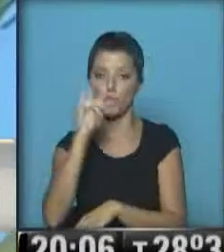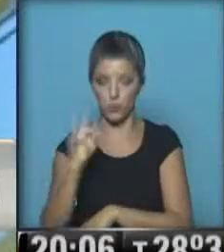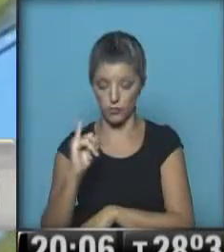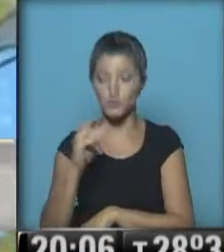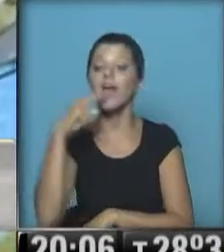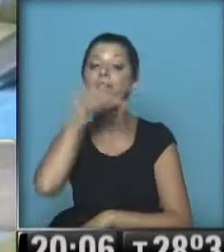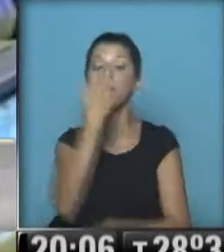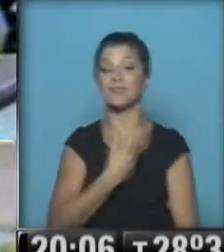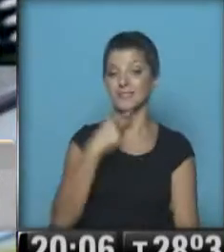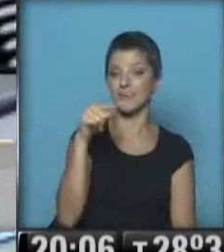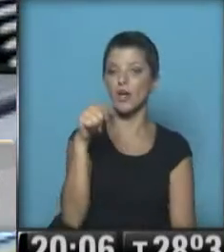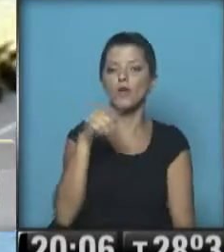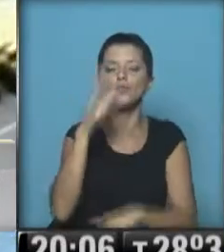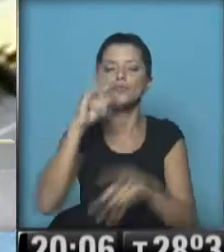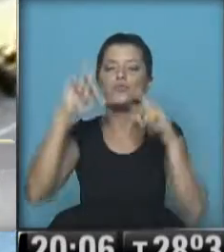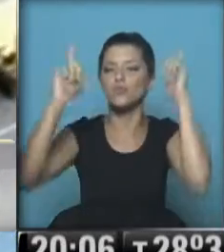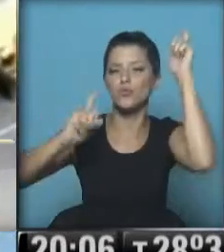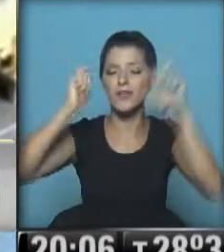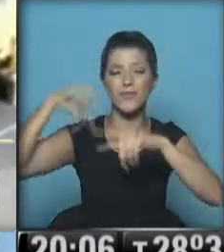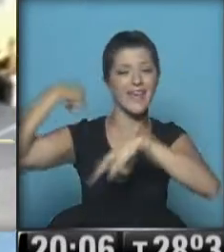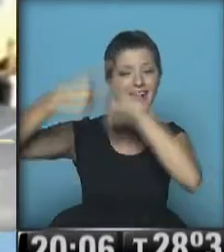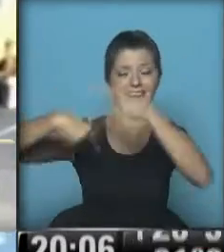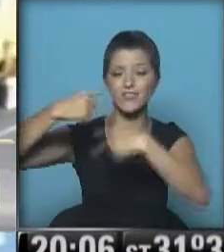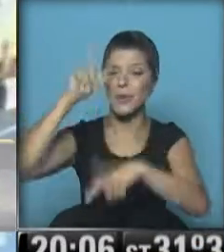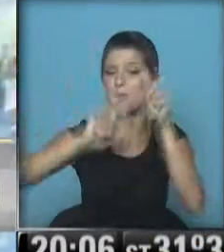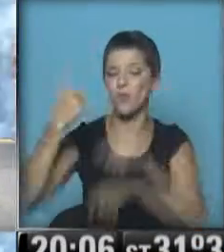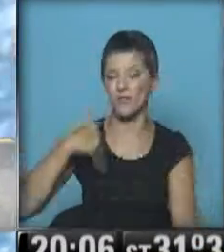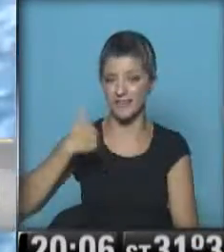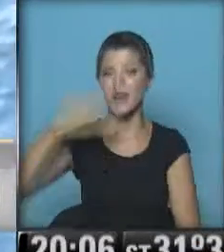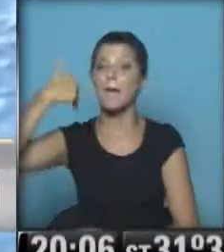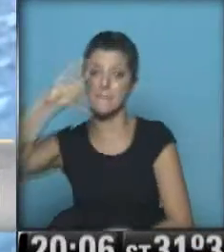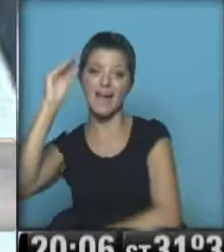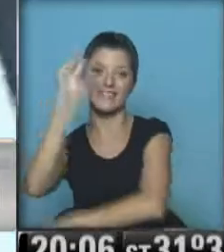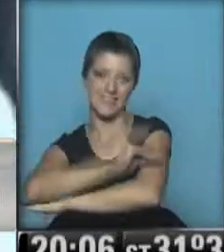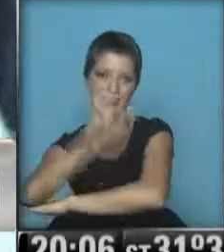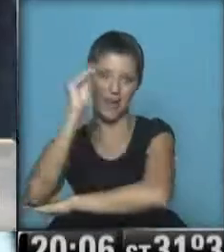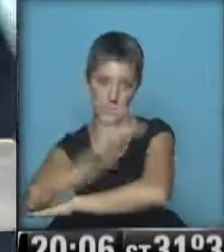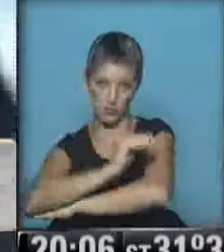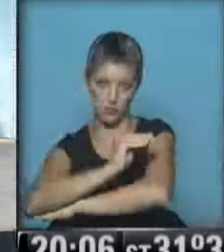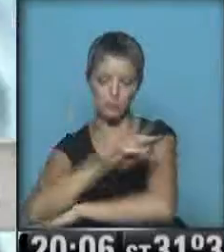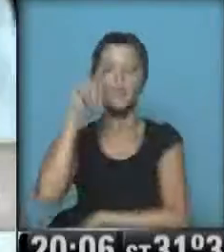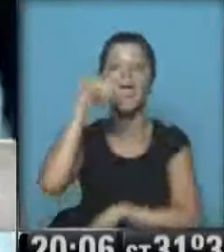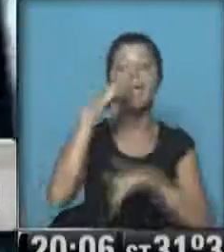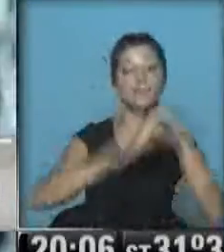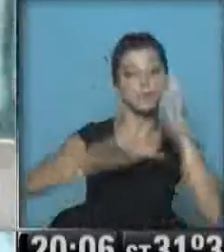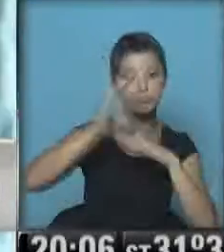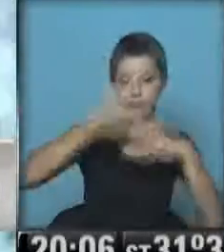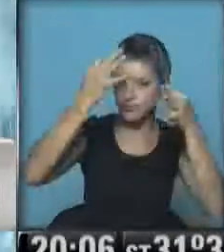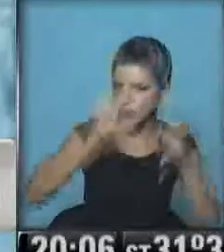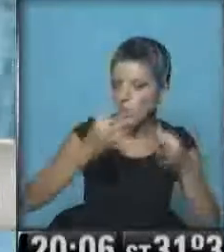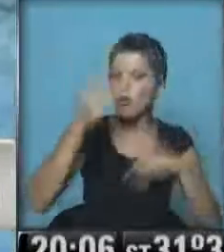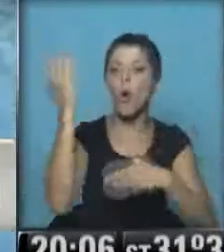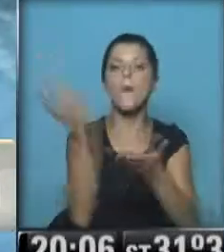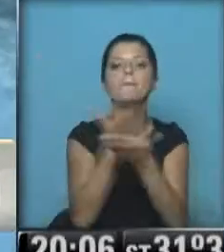de la concreción del sueño de muchas generaciones de argentinos, especialmente de santacruceños. Este emprendimiento tiene asegurada una